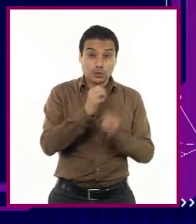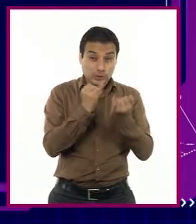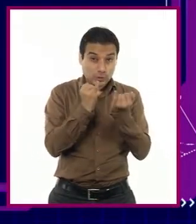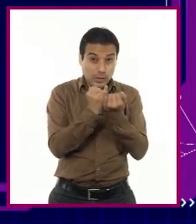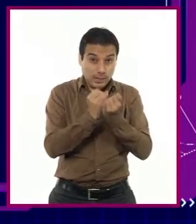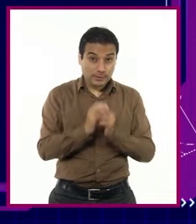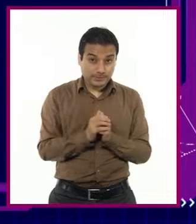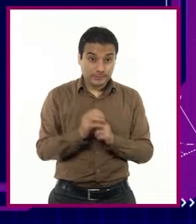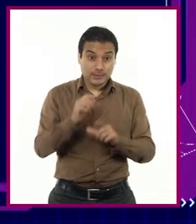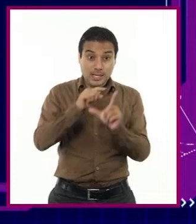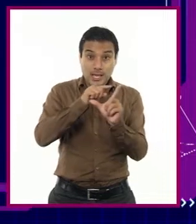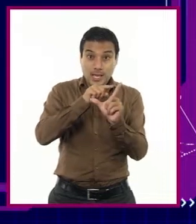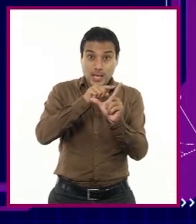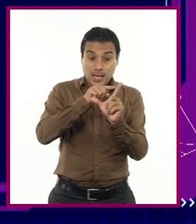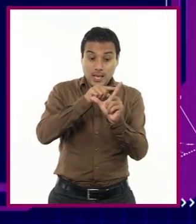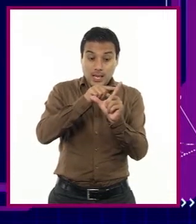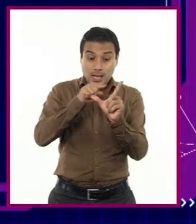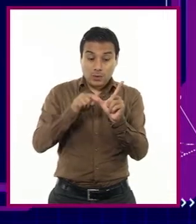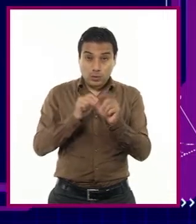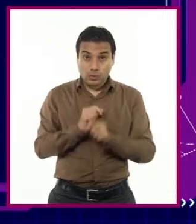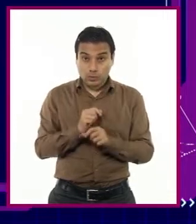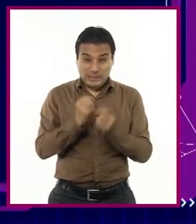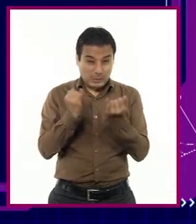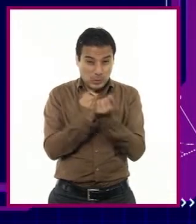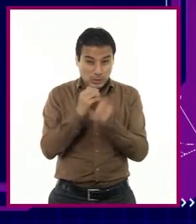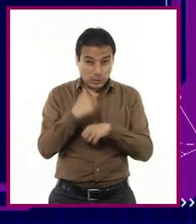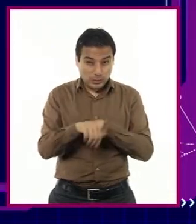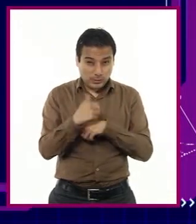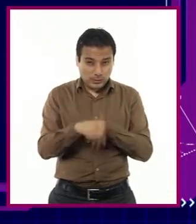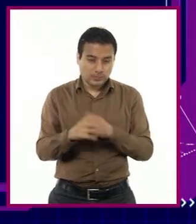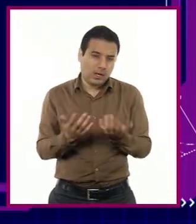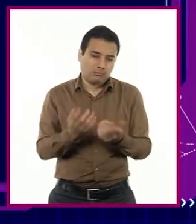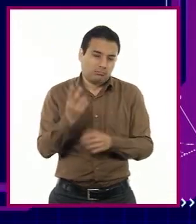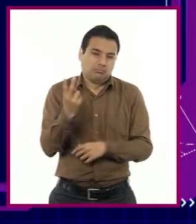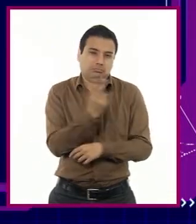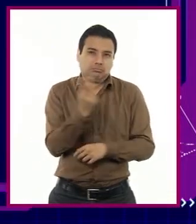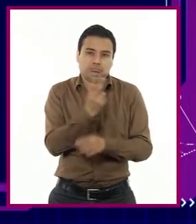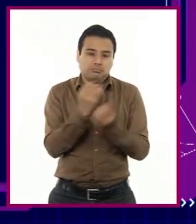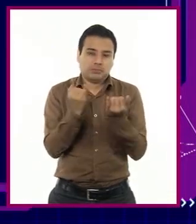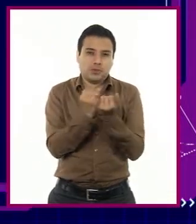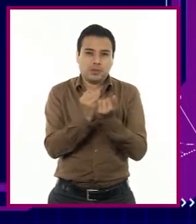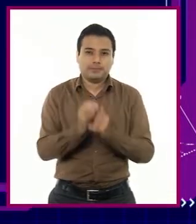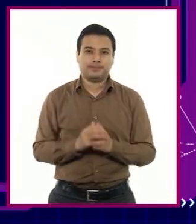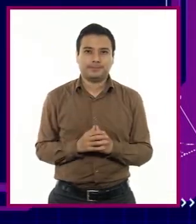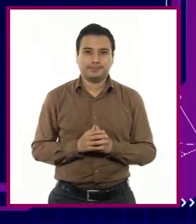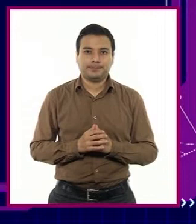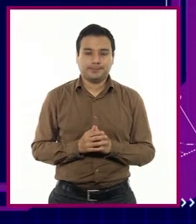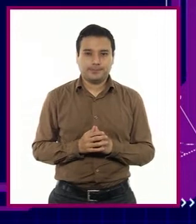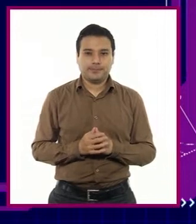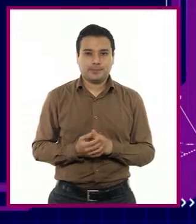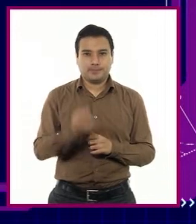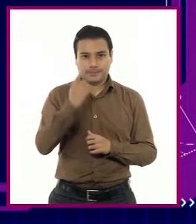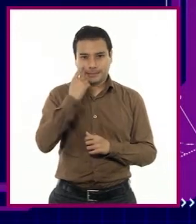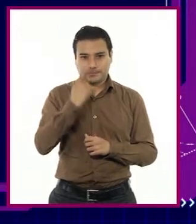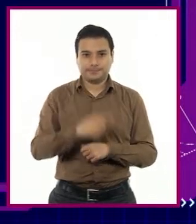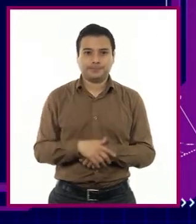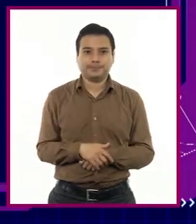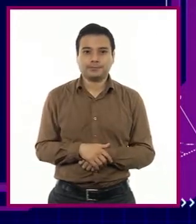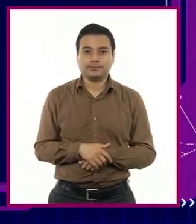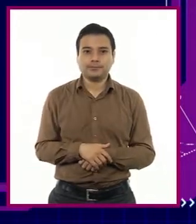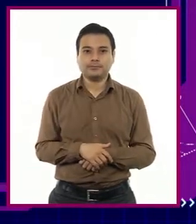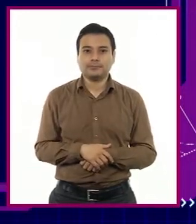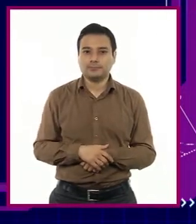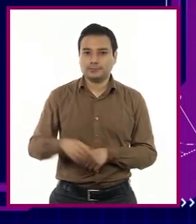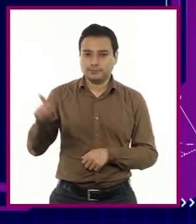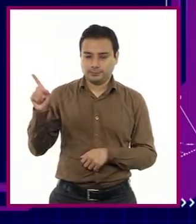y el ángulo comprendido entre ellos también lo es. Para la segunda construcción, consideramos dos lados de 5